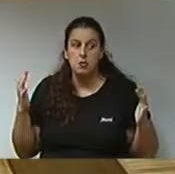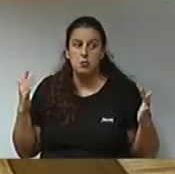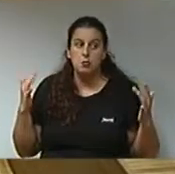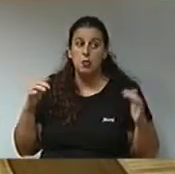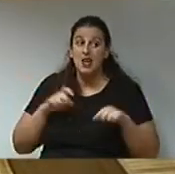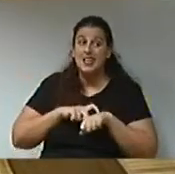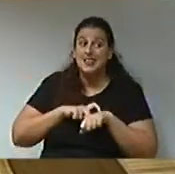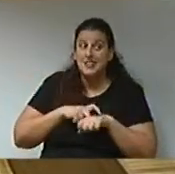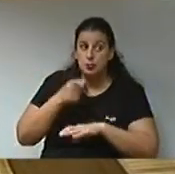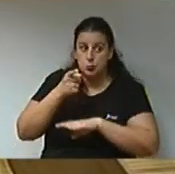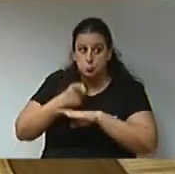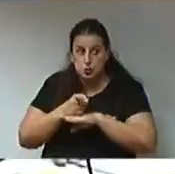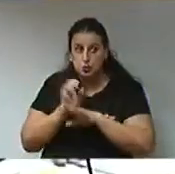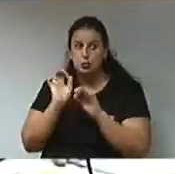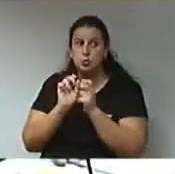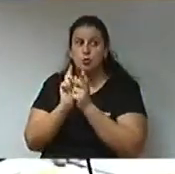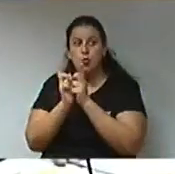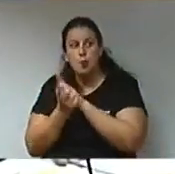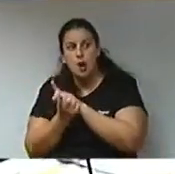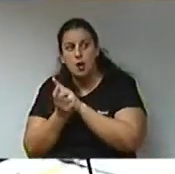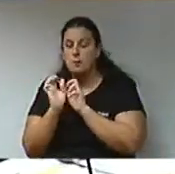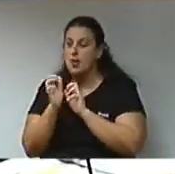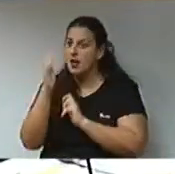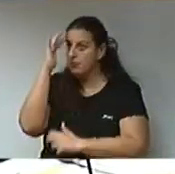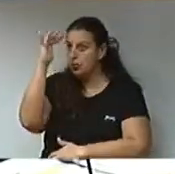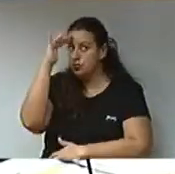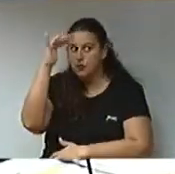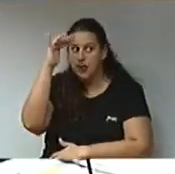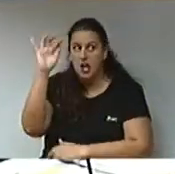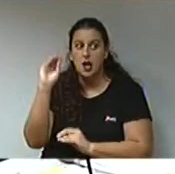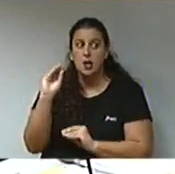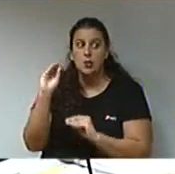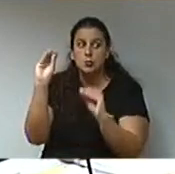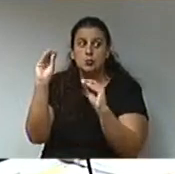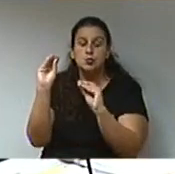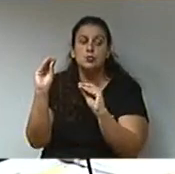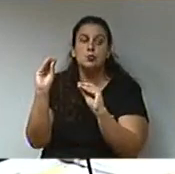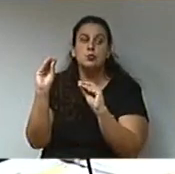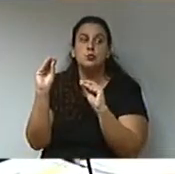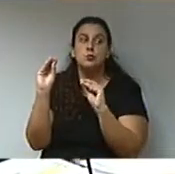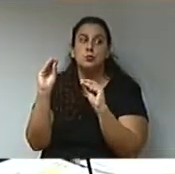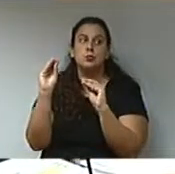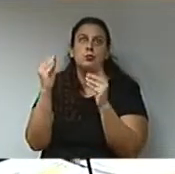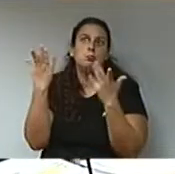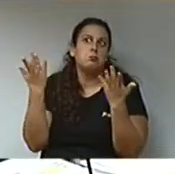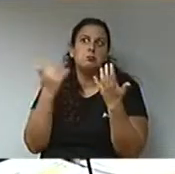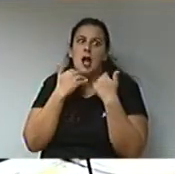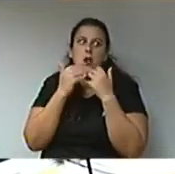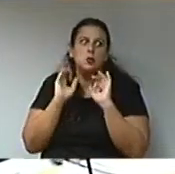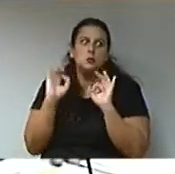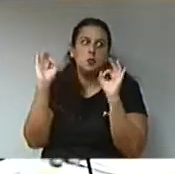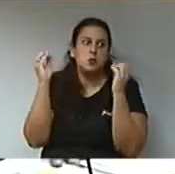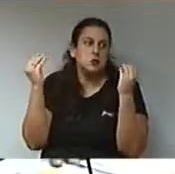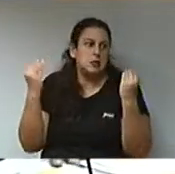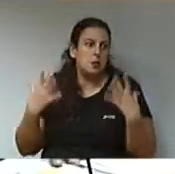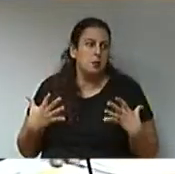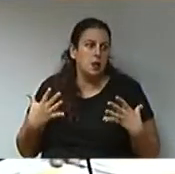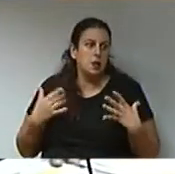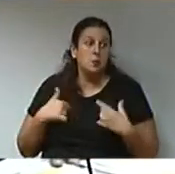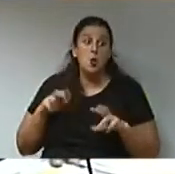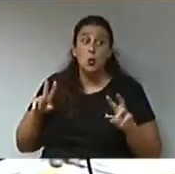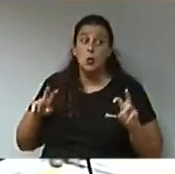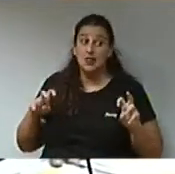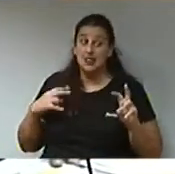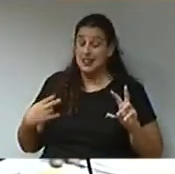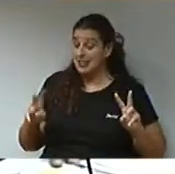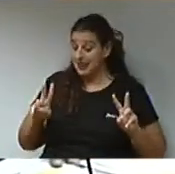los tipos impositivos y se cambia de alguna manera la filosofía de algún impuesto en concreto, pues bien. Pero hay una cuestión que está